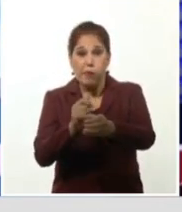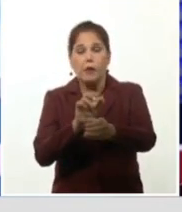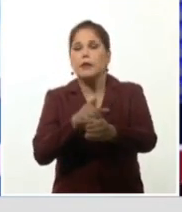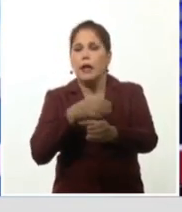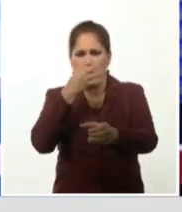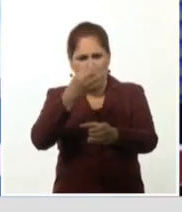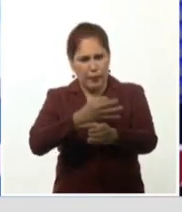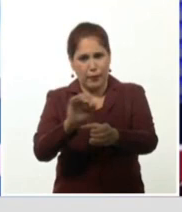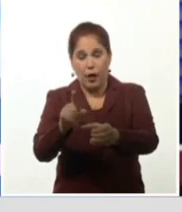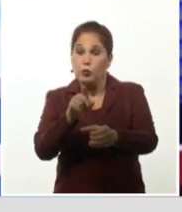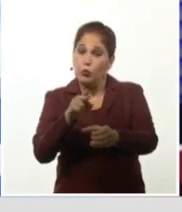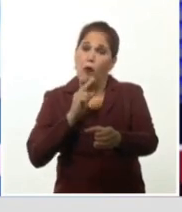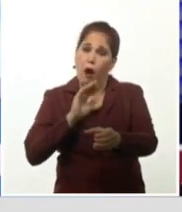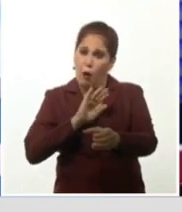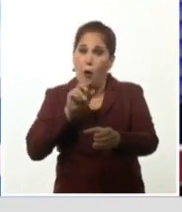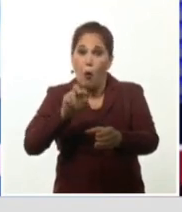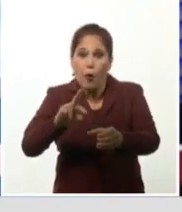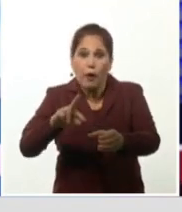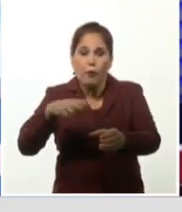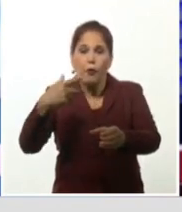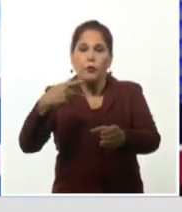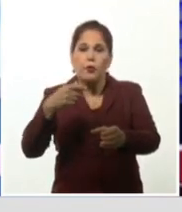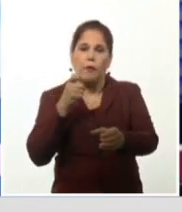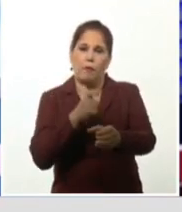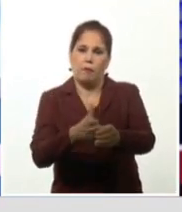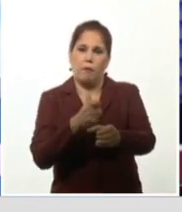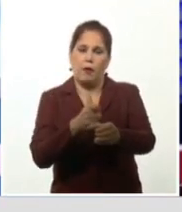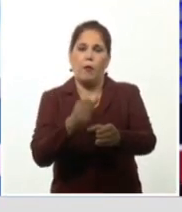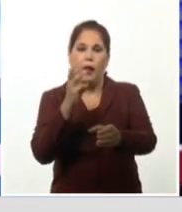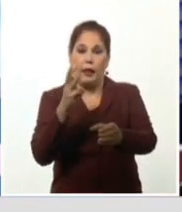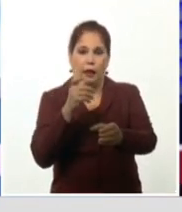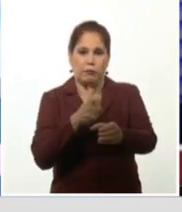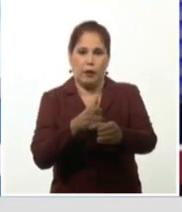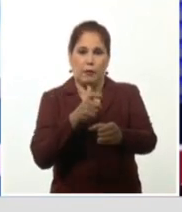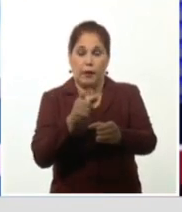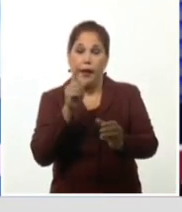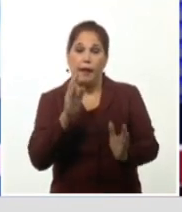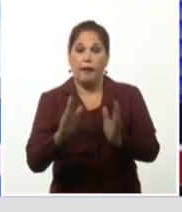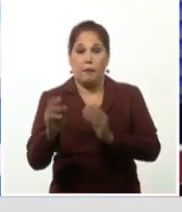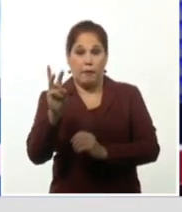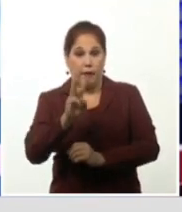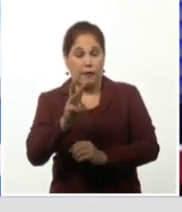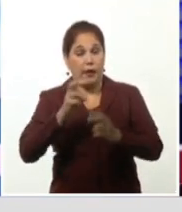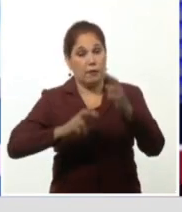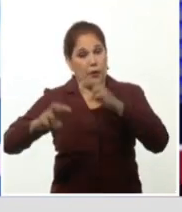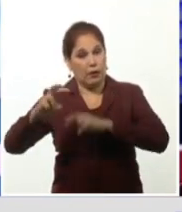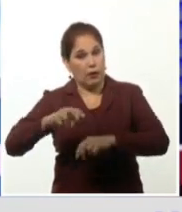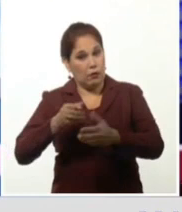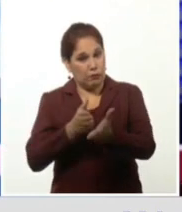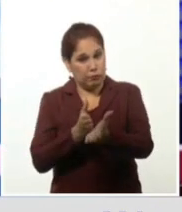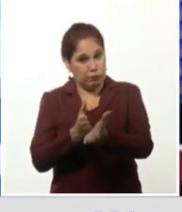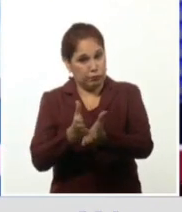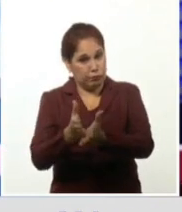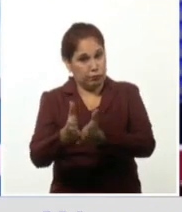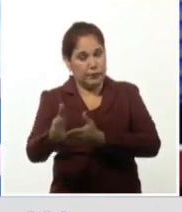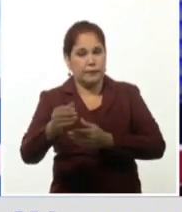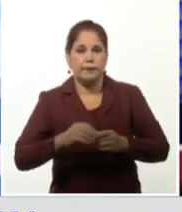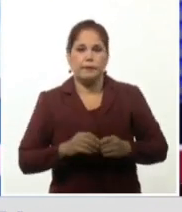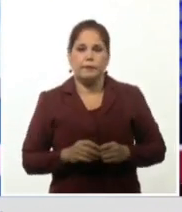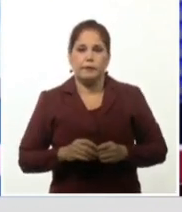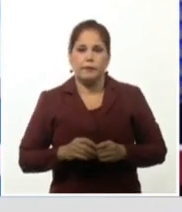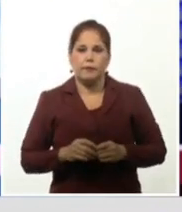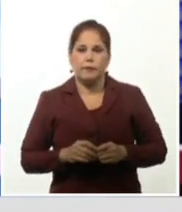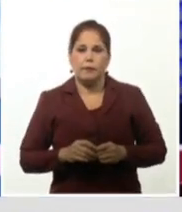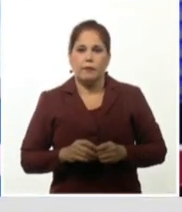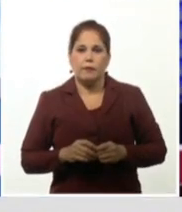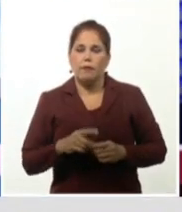fueron, se le han aplicado las tres dosis del producto. El fase 3 es un estudio que está en curso. En la medida en que nos acerquemos